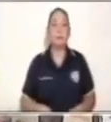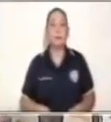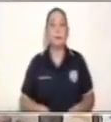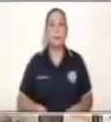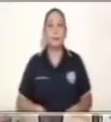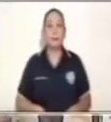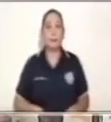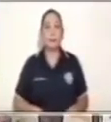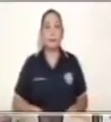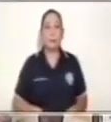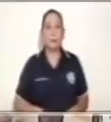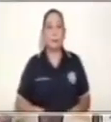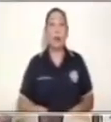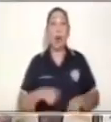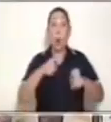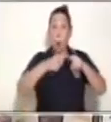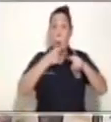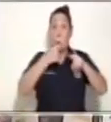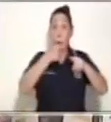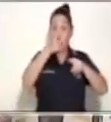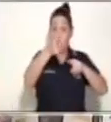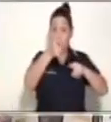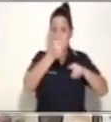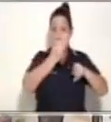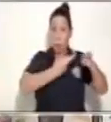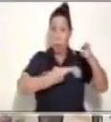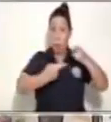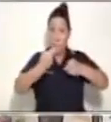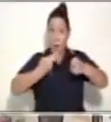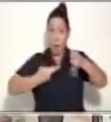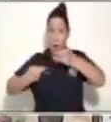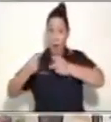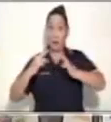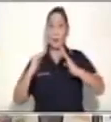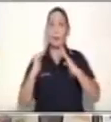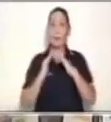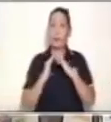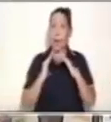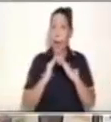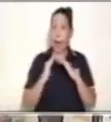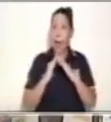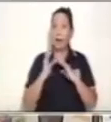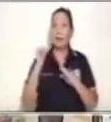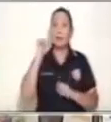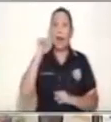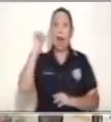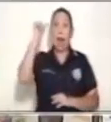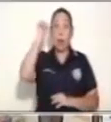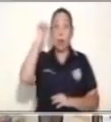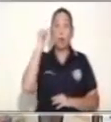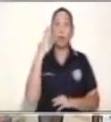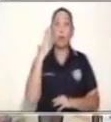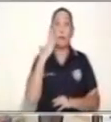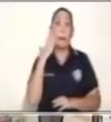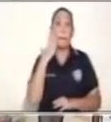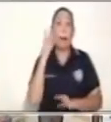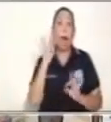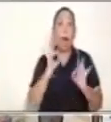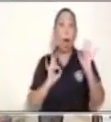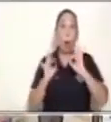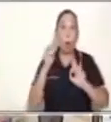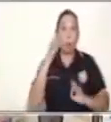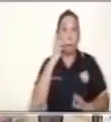porque cuando regrese el adulto a casa, o si tienes a tu papá, a tu mamá, y si tienes la